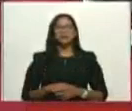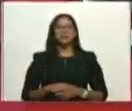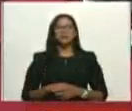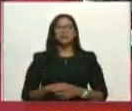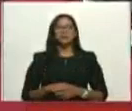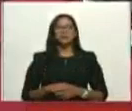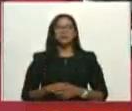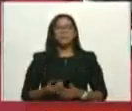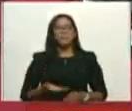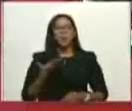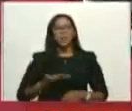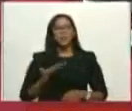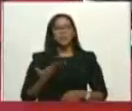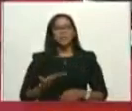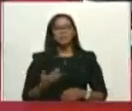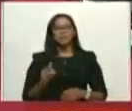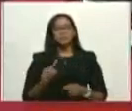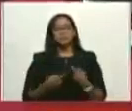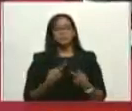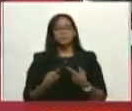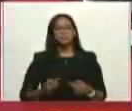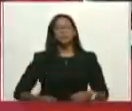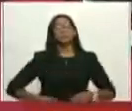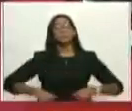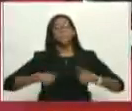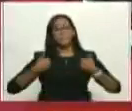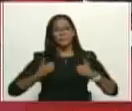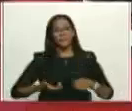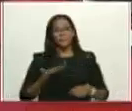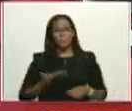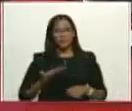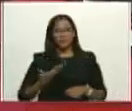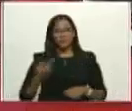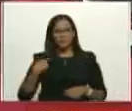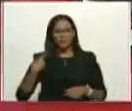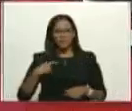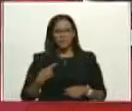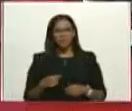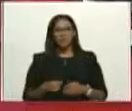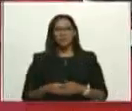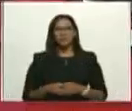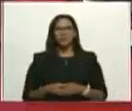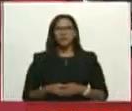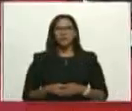importante. Una de las cosas más importantes que hemos tenido y que tenemos